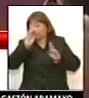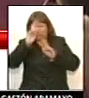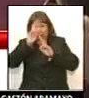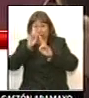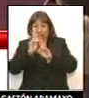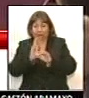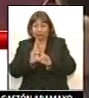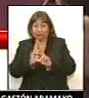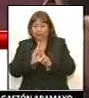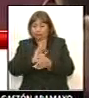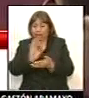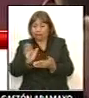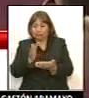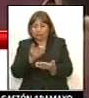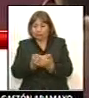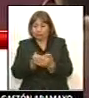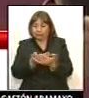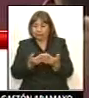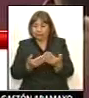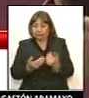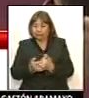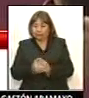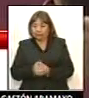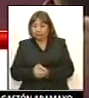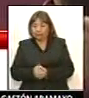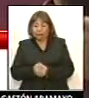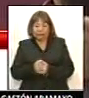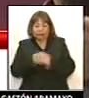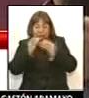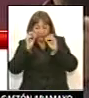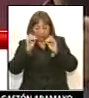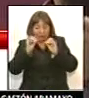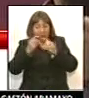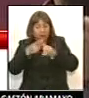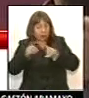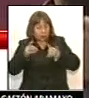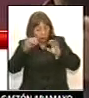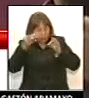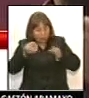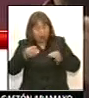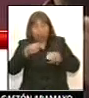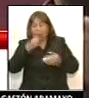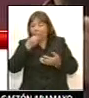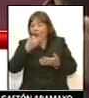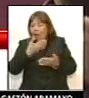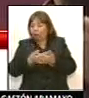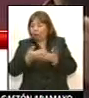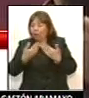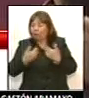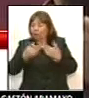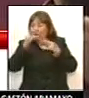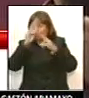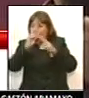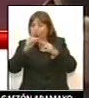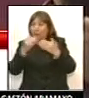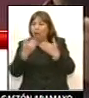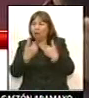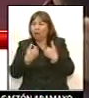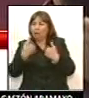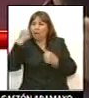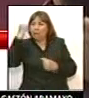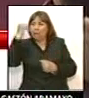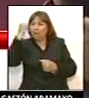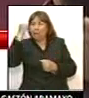a todos los seres humanos y si tienen una opción diferente, lógico, igual lo tenemos que respetar, pero no tienen que tener más